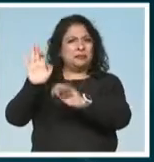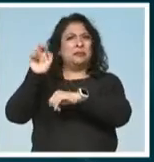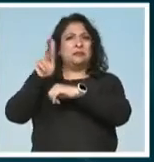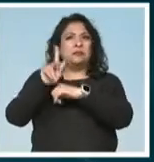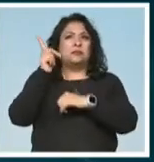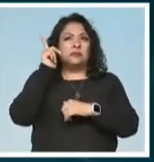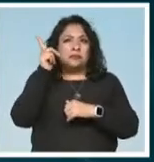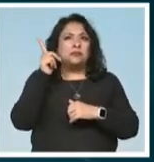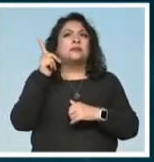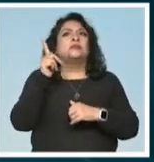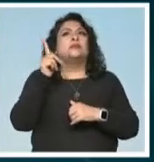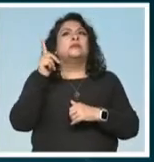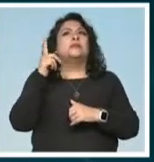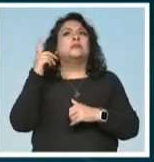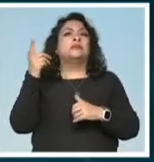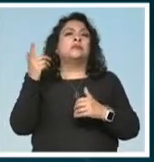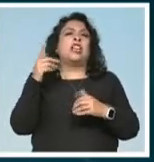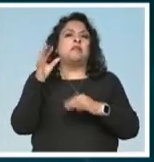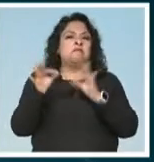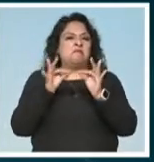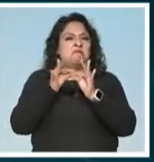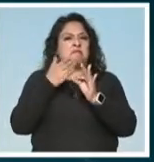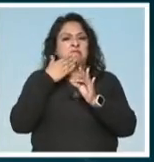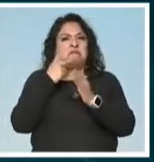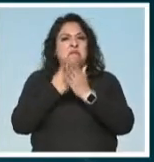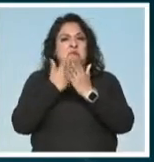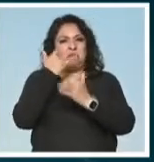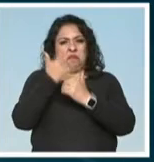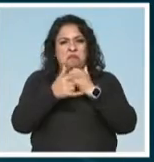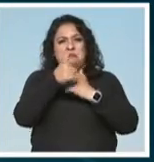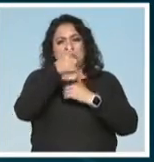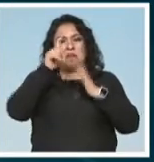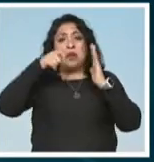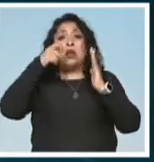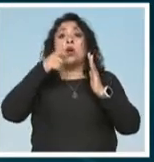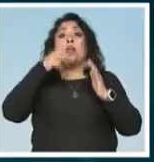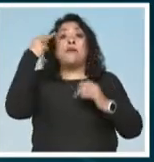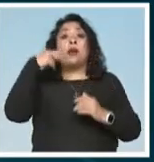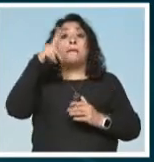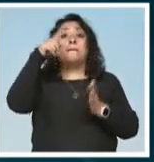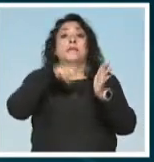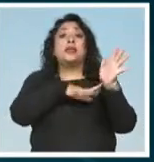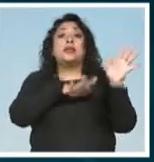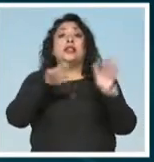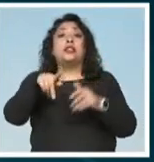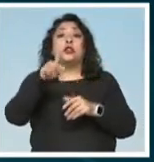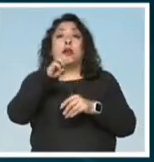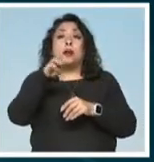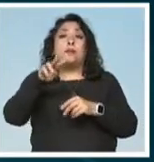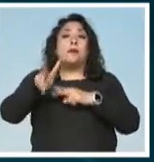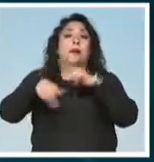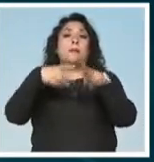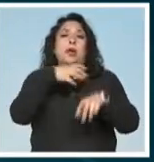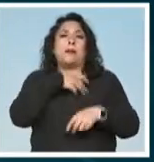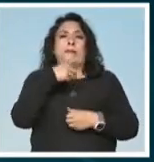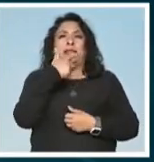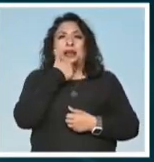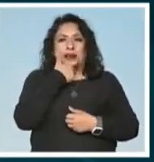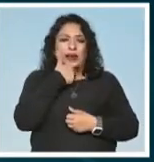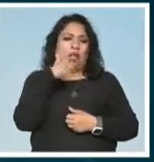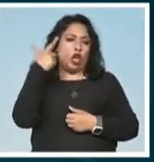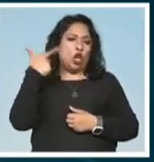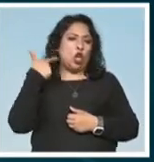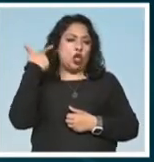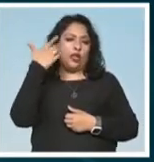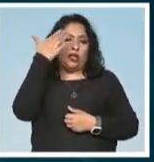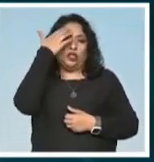Ojalá se concrete ese proyecto de la película. Y viajamos 1,500 kilómetros y ahora nos vamos a la capital del Reino Unido,